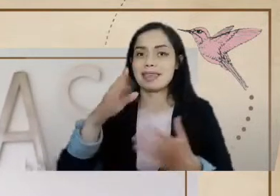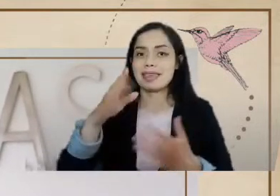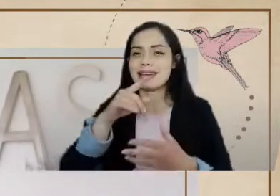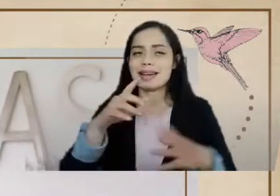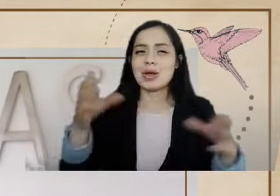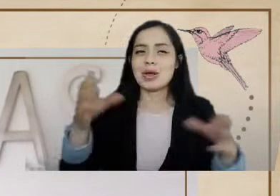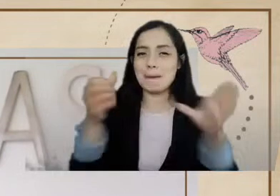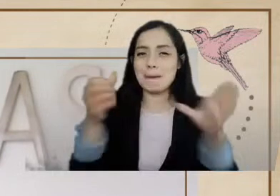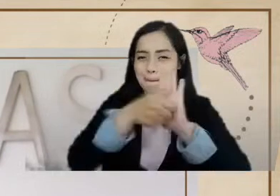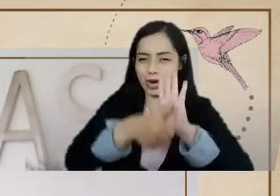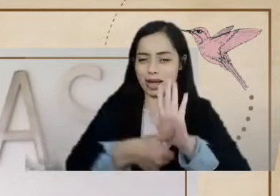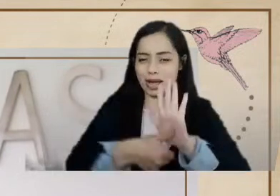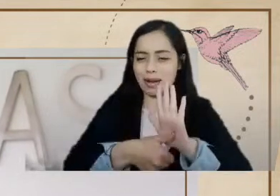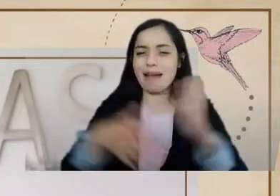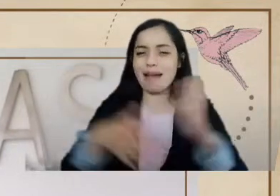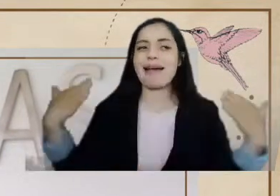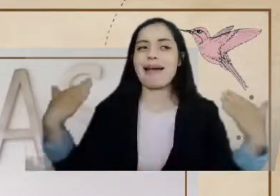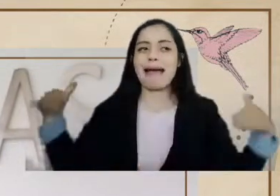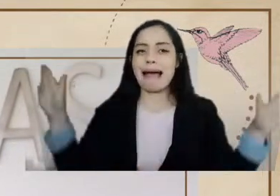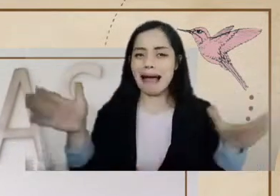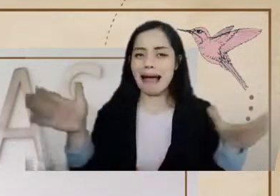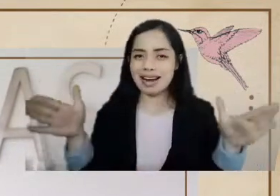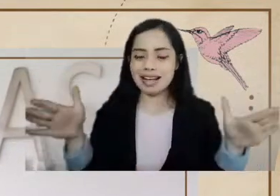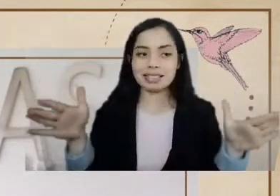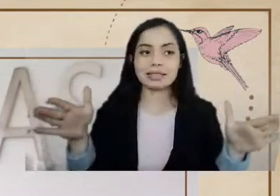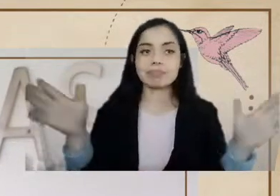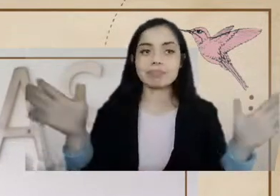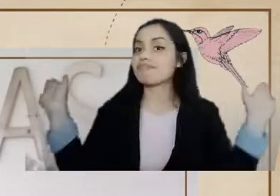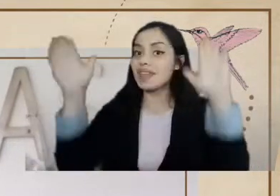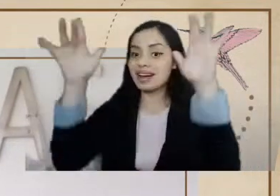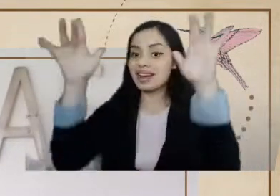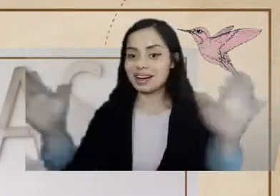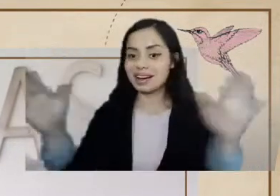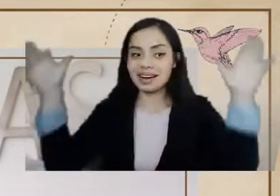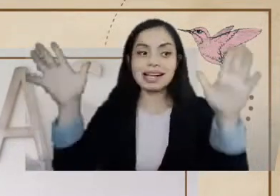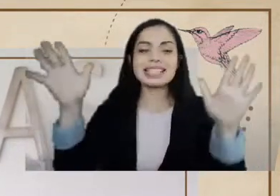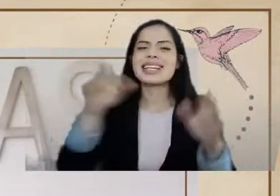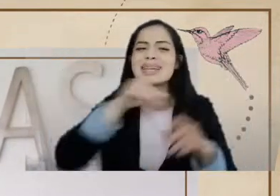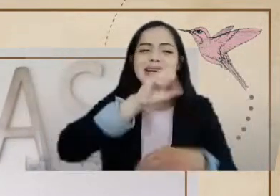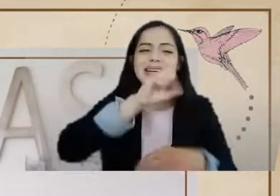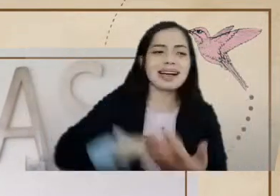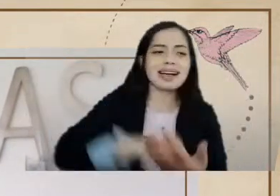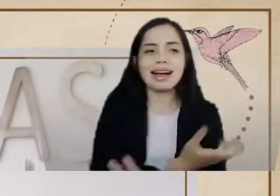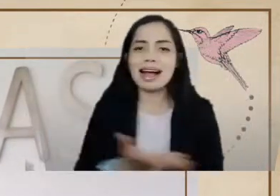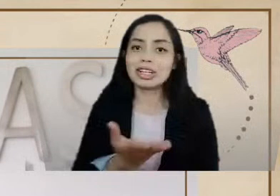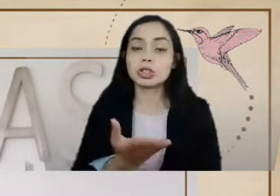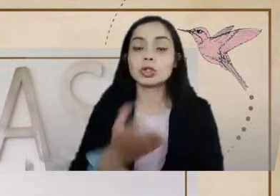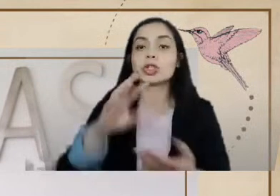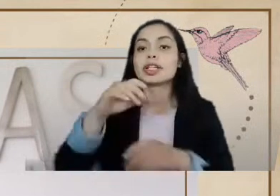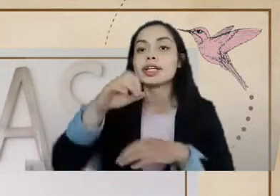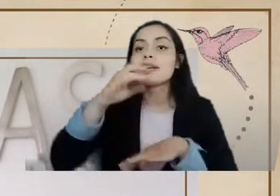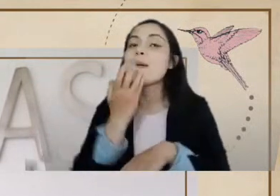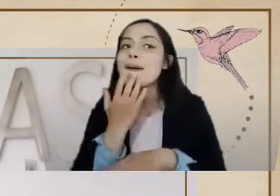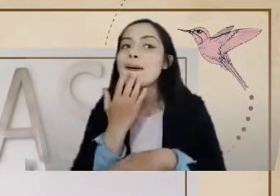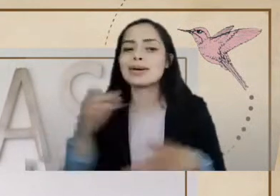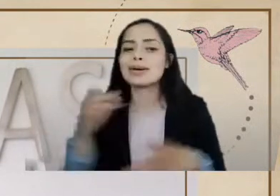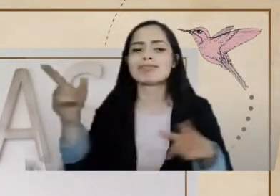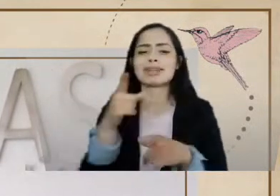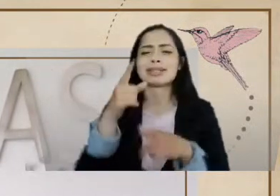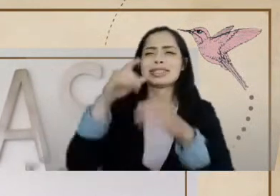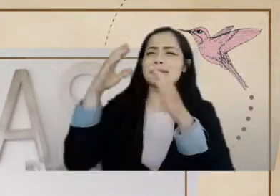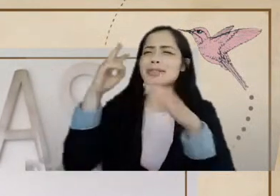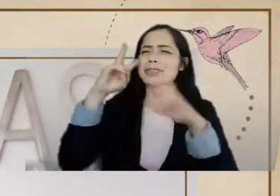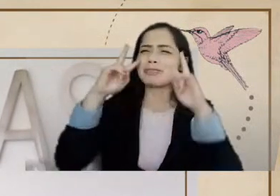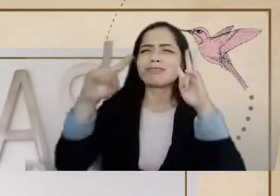actividades humanas sobre las comunidades de las aves en los últimos 110 años. El documental se puede ver cómo, a través de la ciencia y la